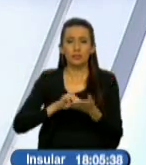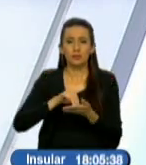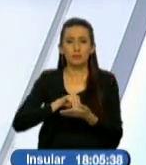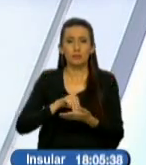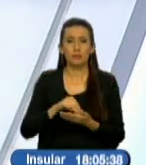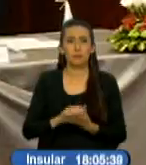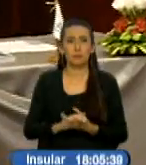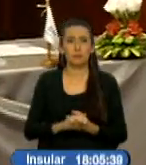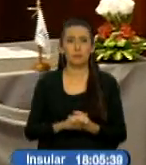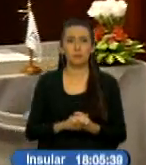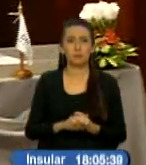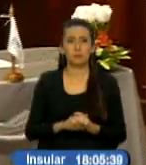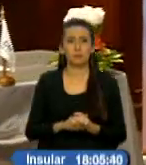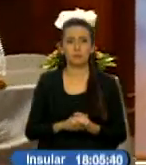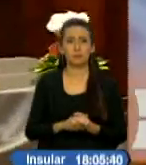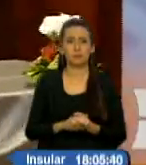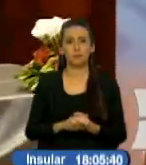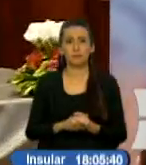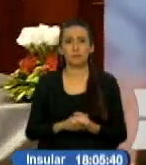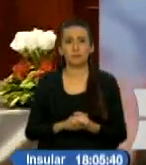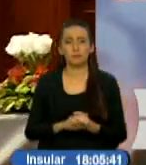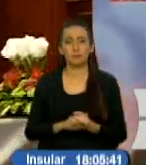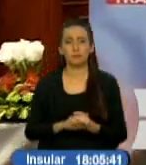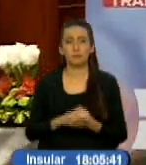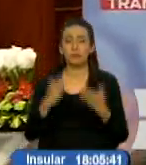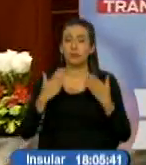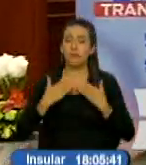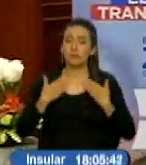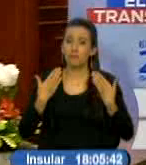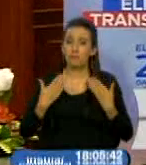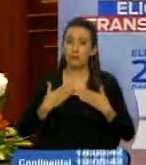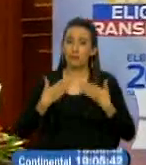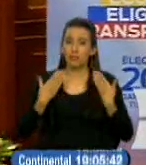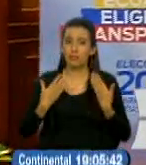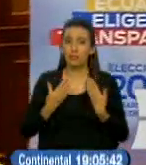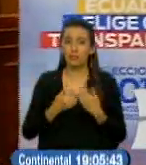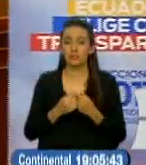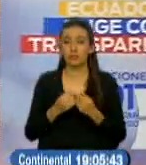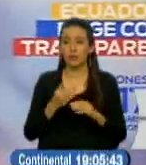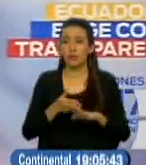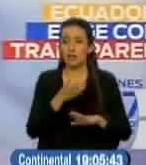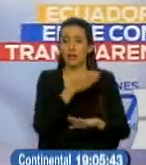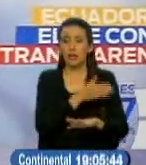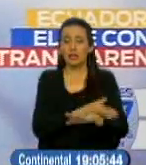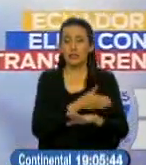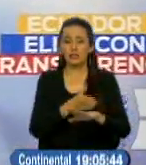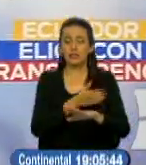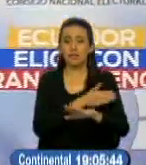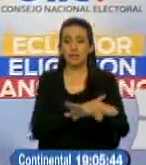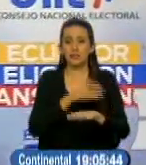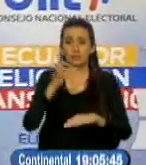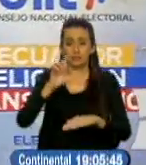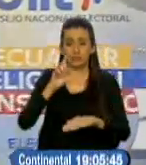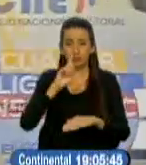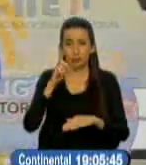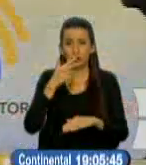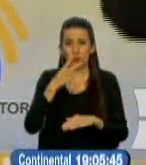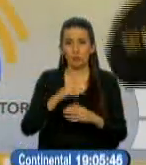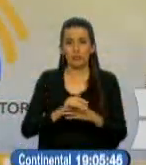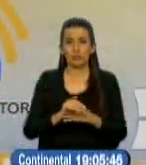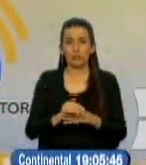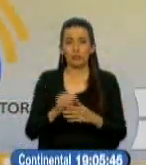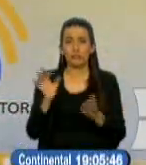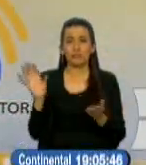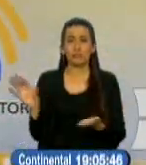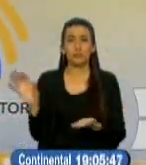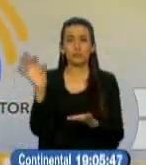Electoral. Felicito por el show armado el día de hoy acá. El pasado lunes, Fausto Camacho, ex integrante del Consejo Nacional Electoral, se presentó